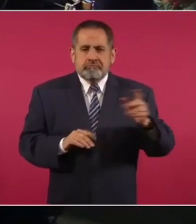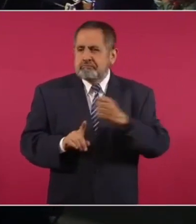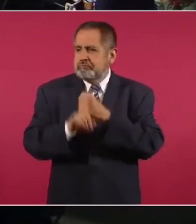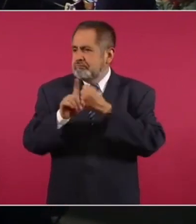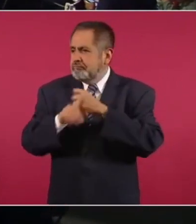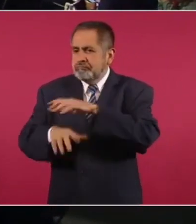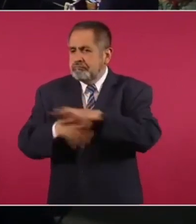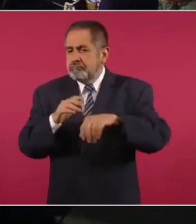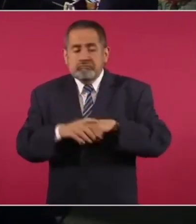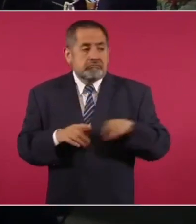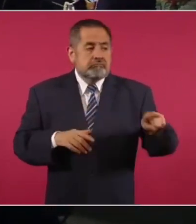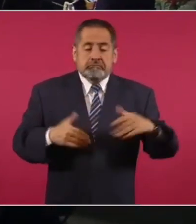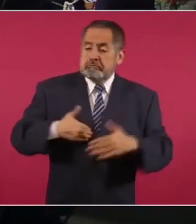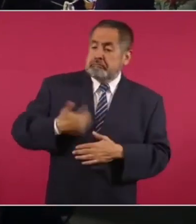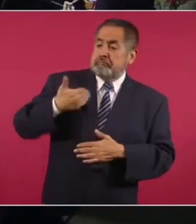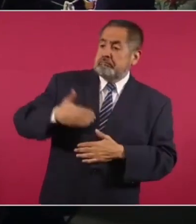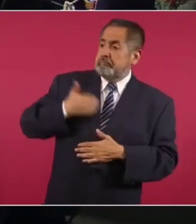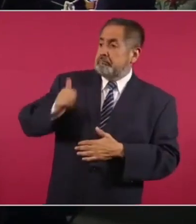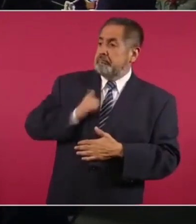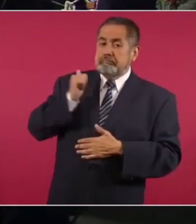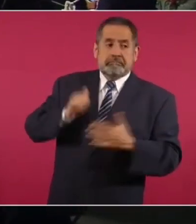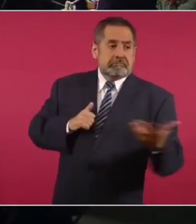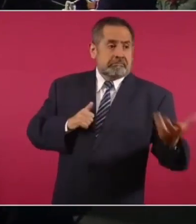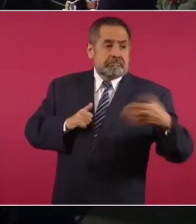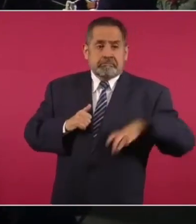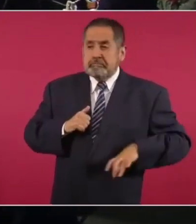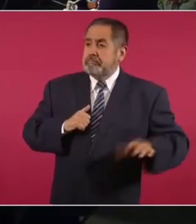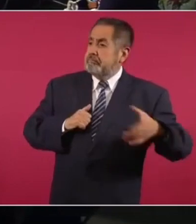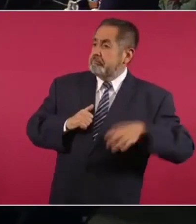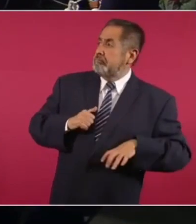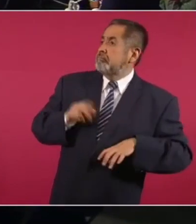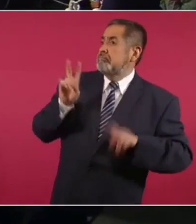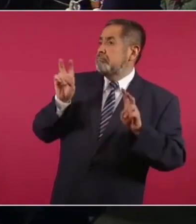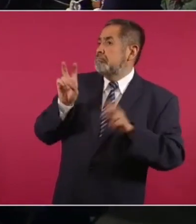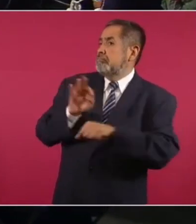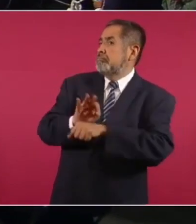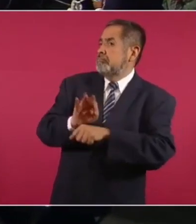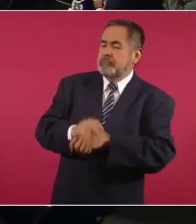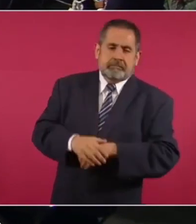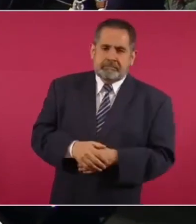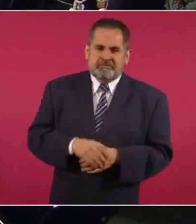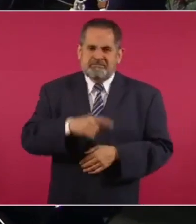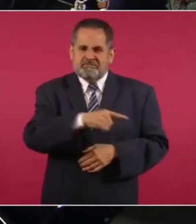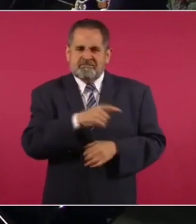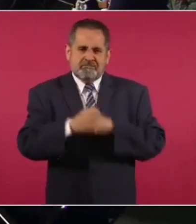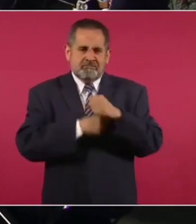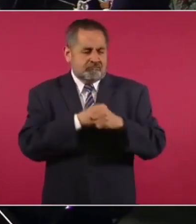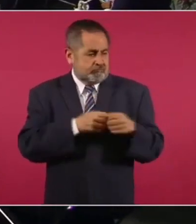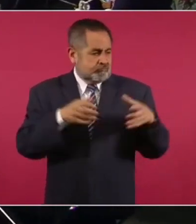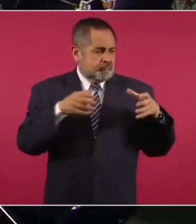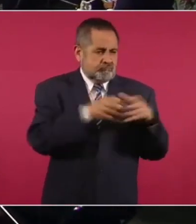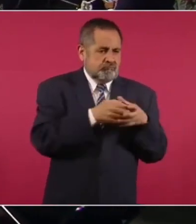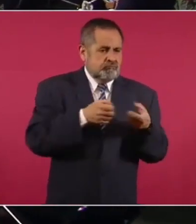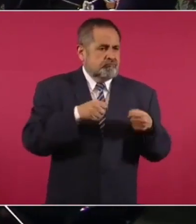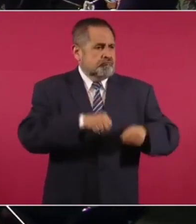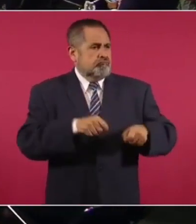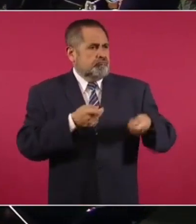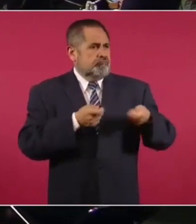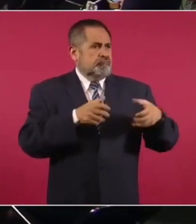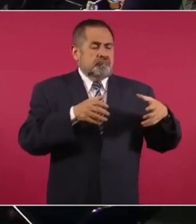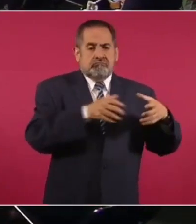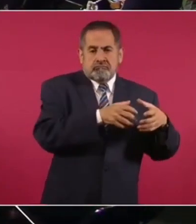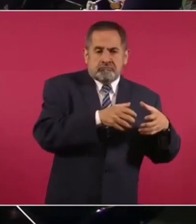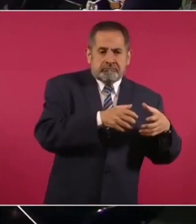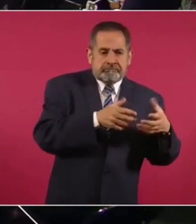tragedias han buscado y ganado fama y fortuna. Y desde hace años conforman un coto de poder que propicia premeditadamente